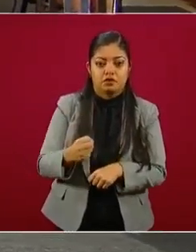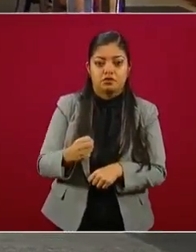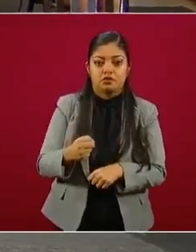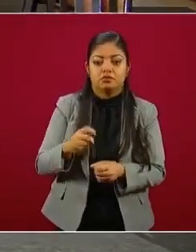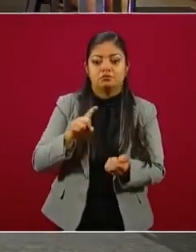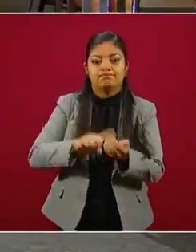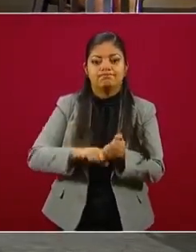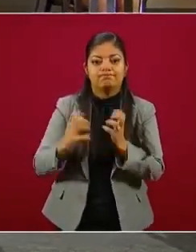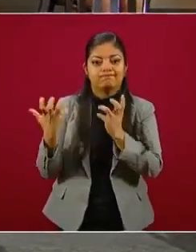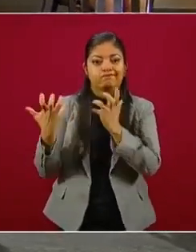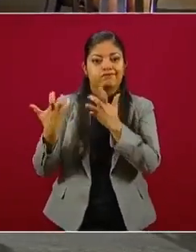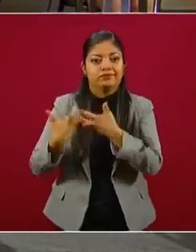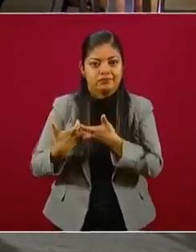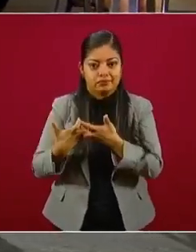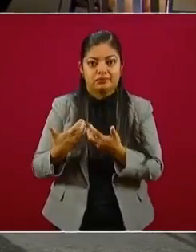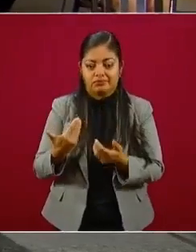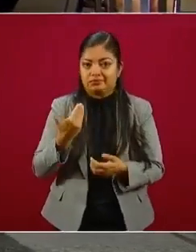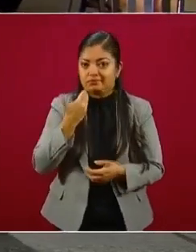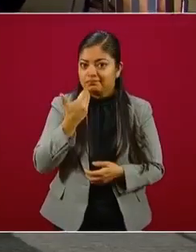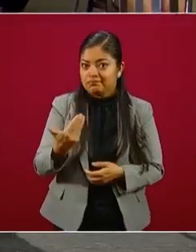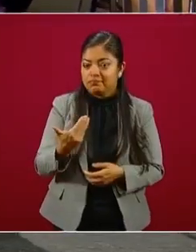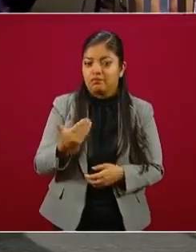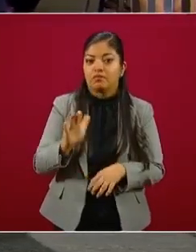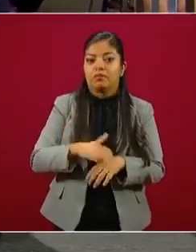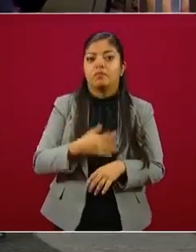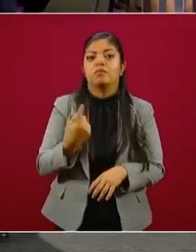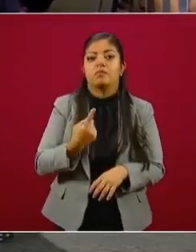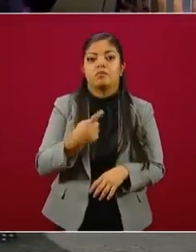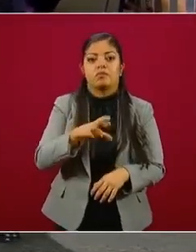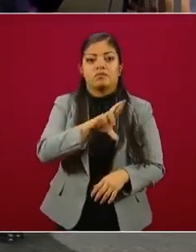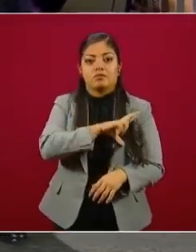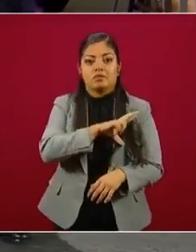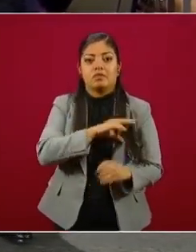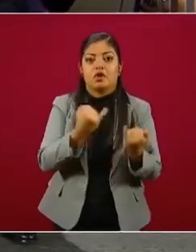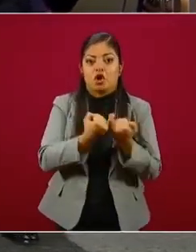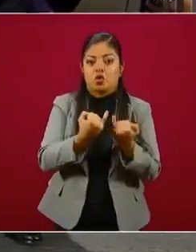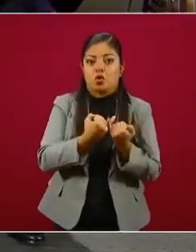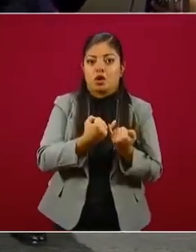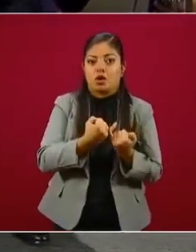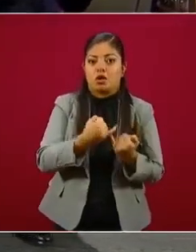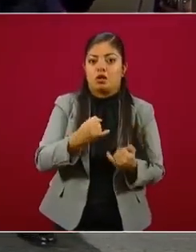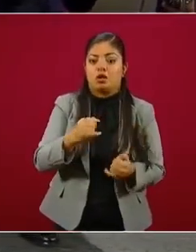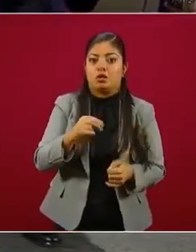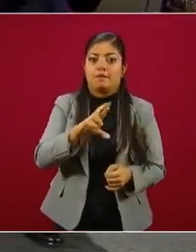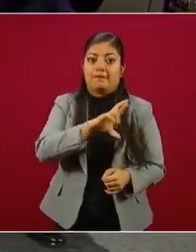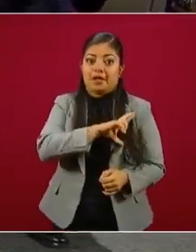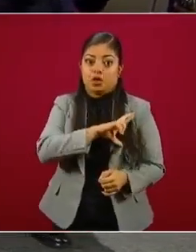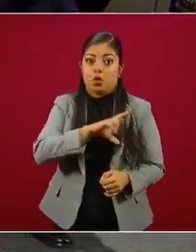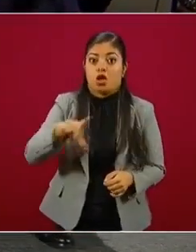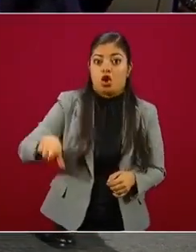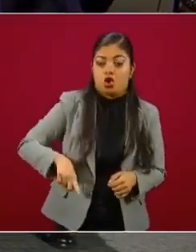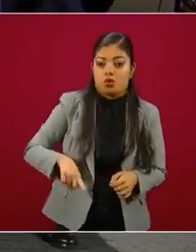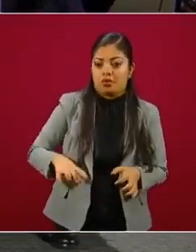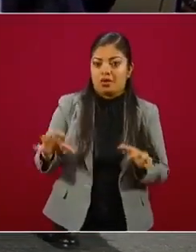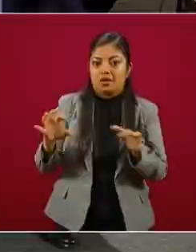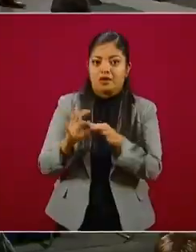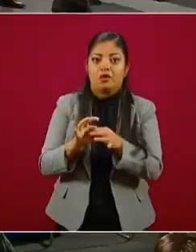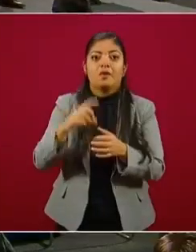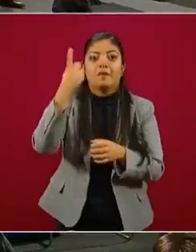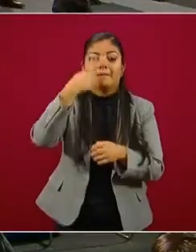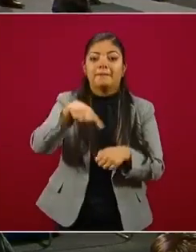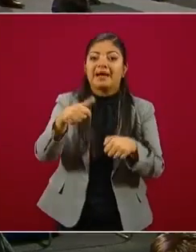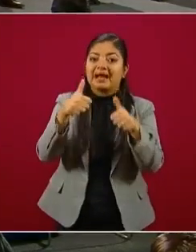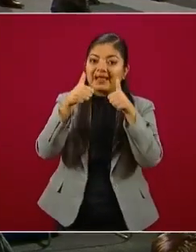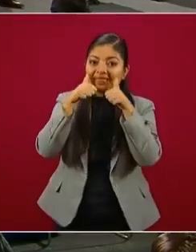convergencia de la sociedad, del sector privado y las instituciones públicas para aumentar la capacidad instalada